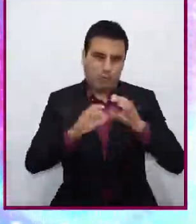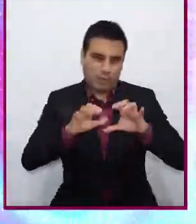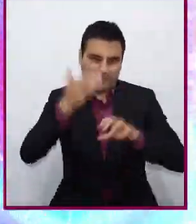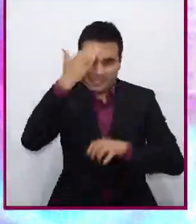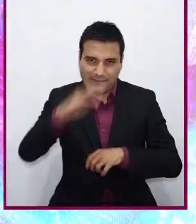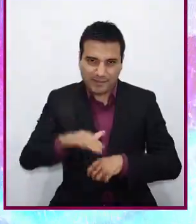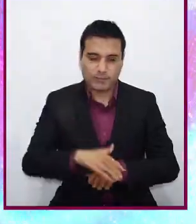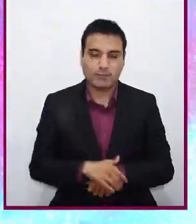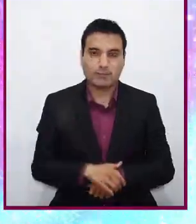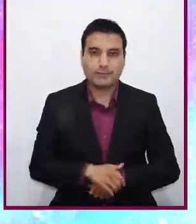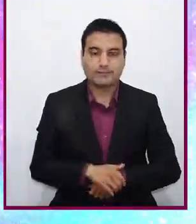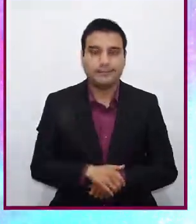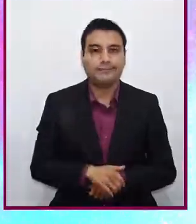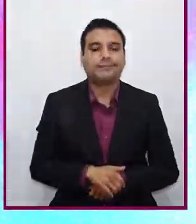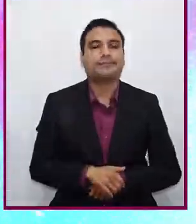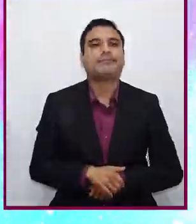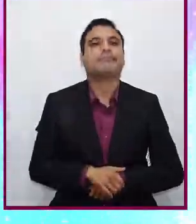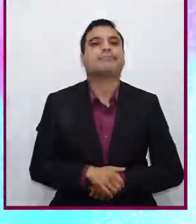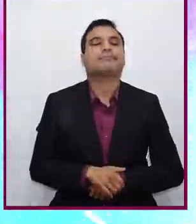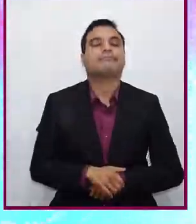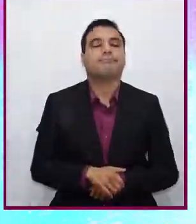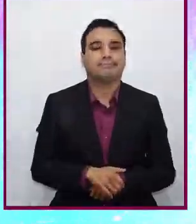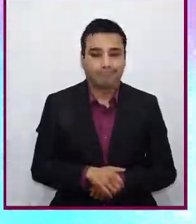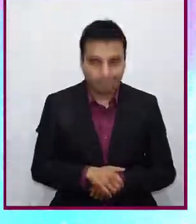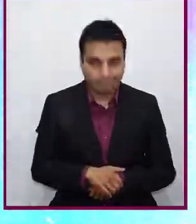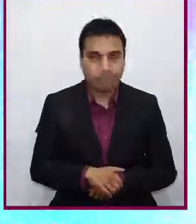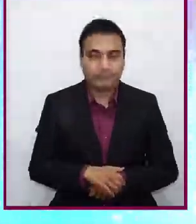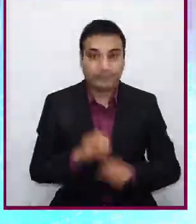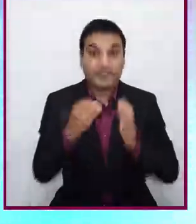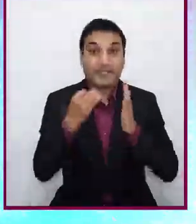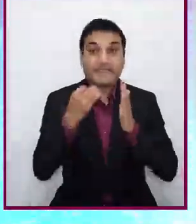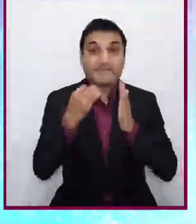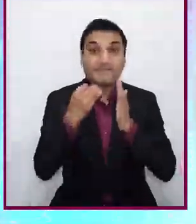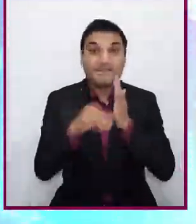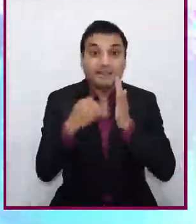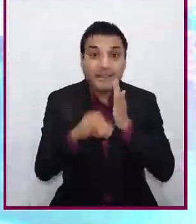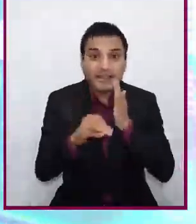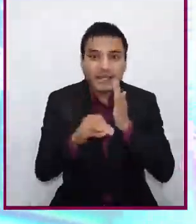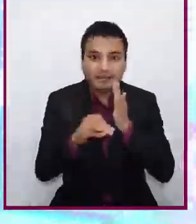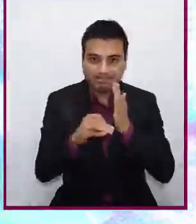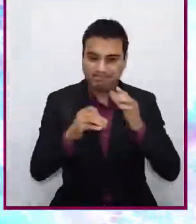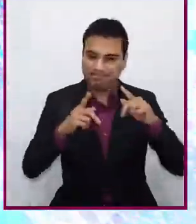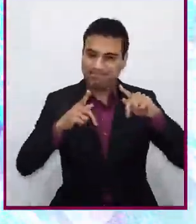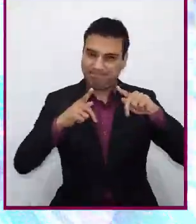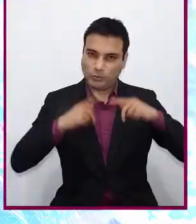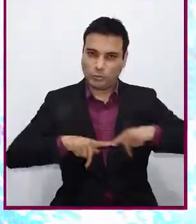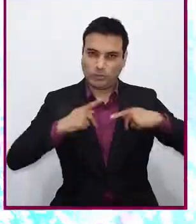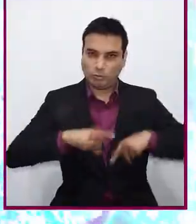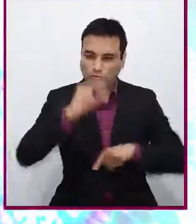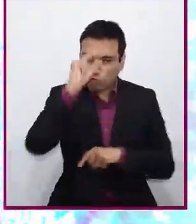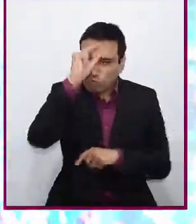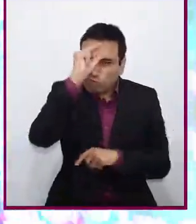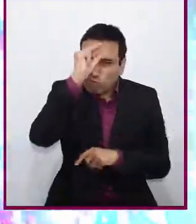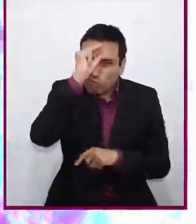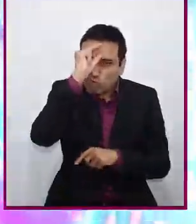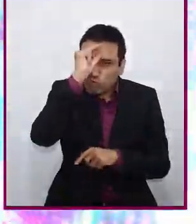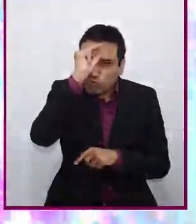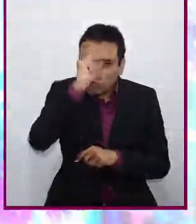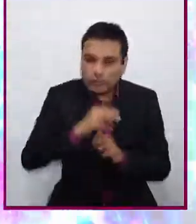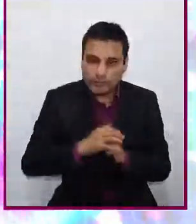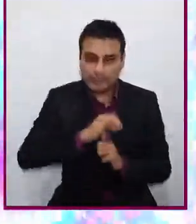un intelecto puro que pueda recordar y organizar las obras cinematográficas más